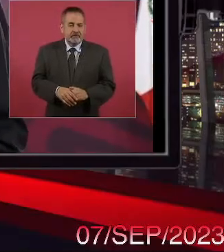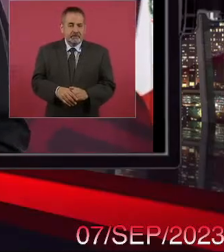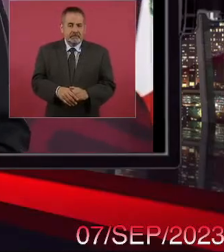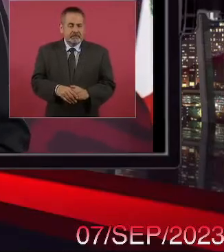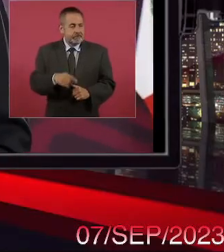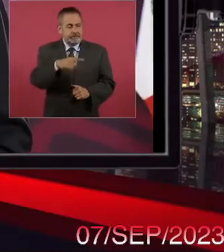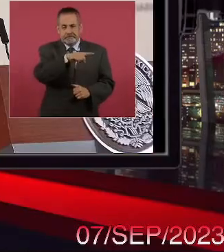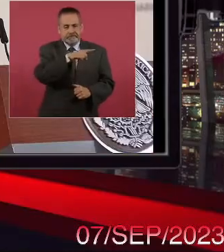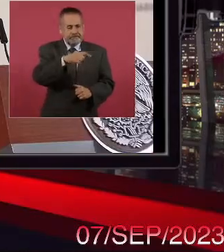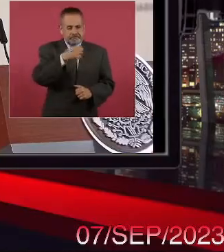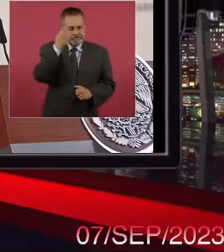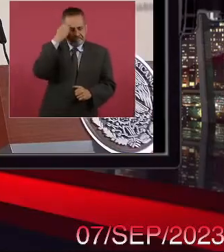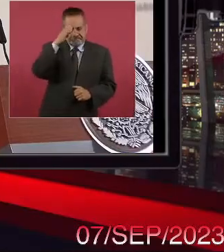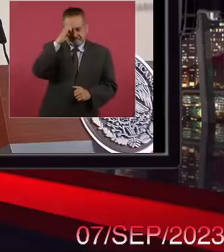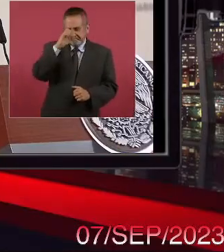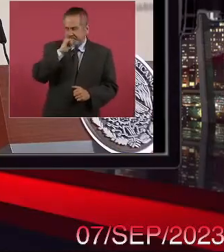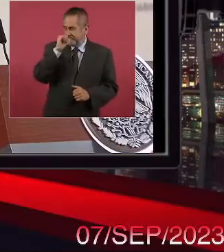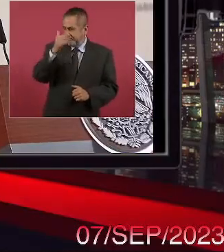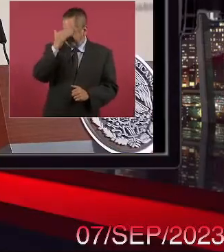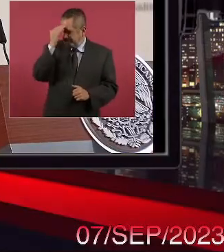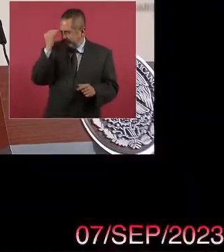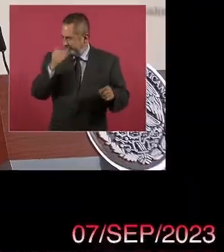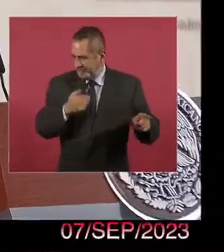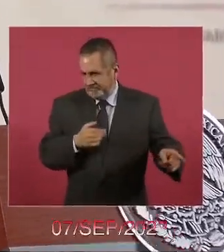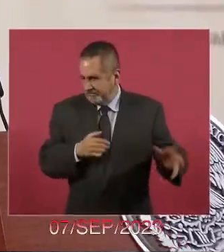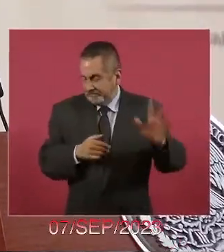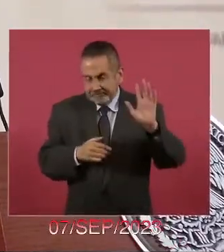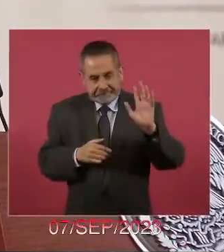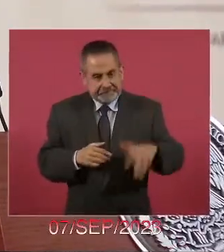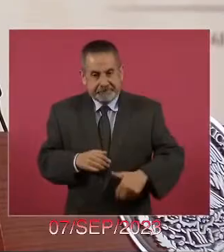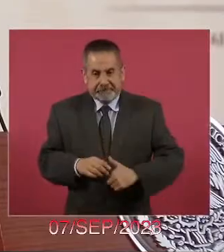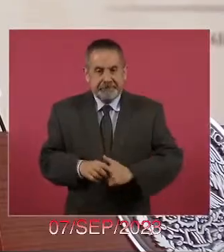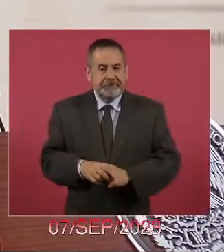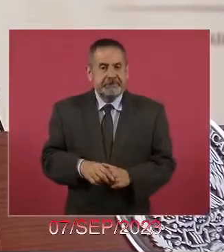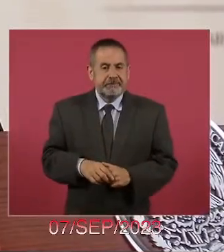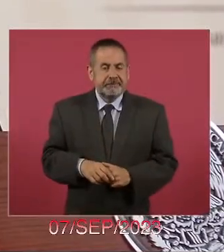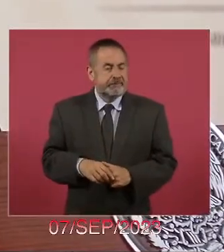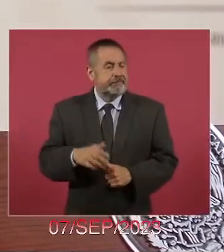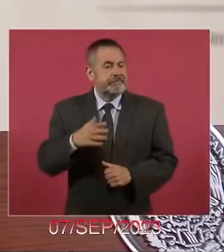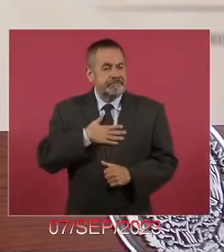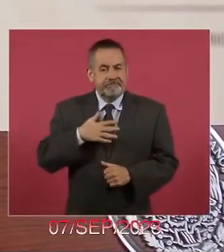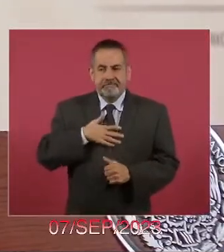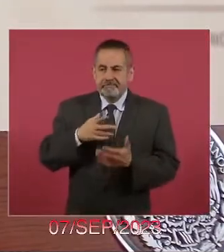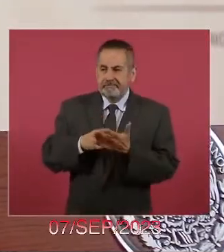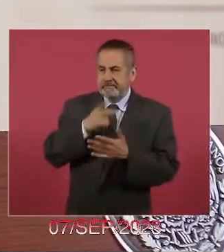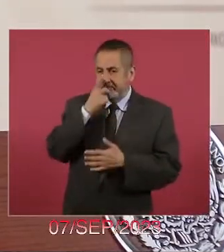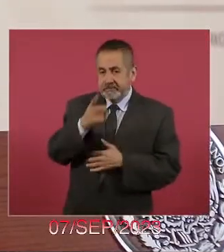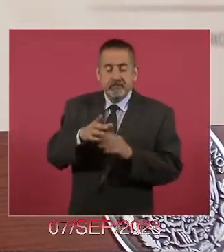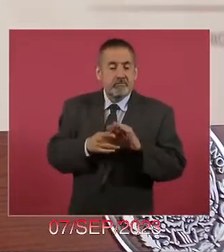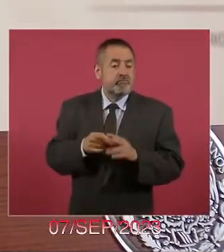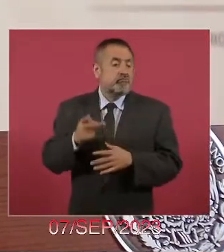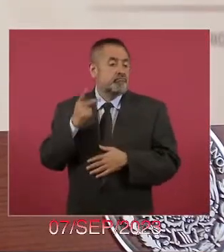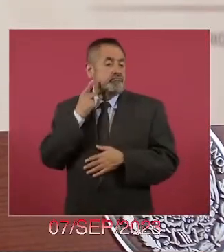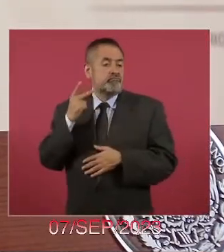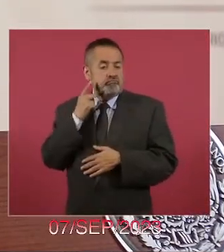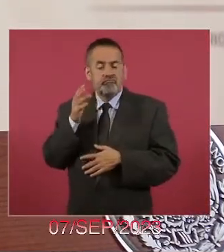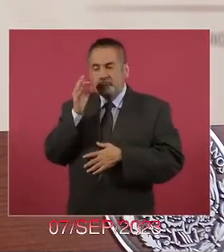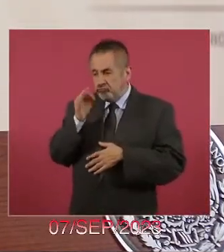inexperto que son. Por eso digo que sostengo que la política es un